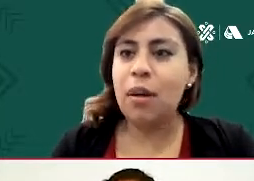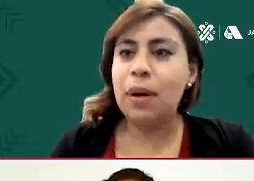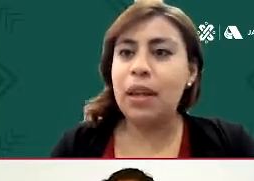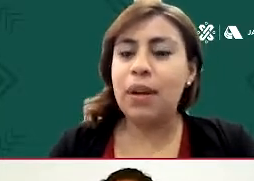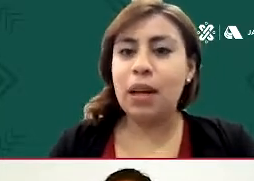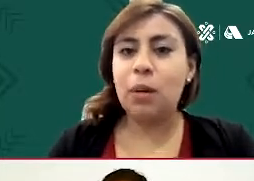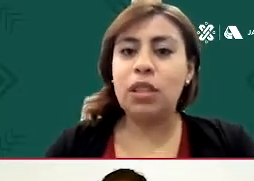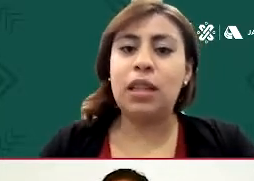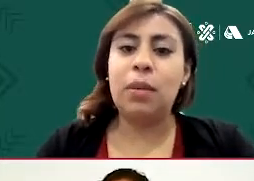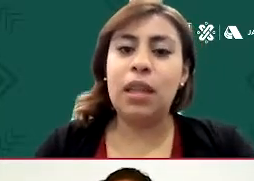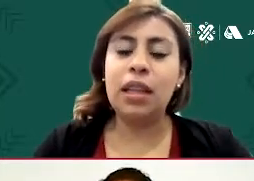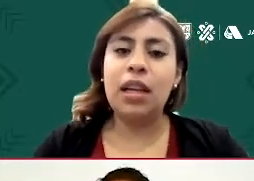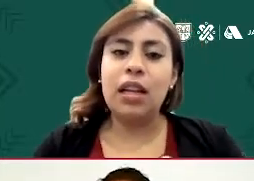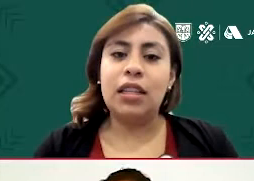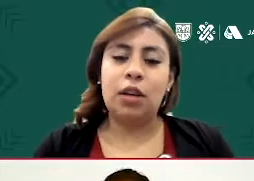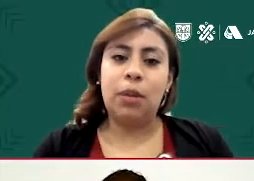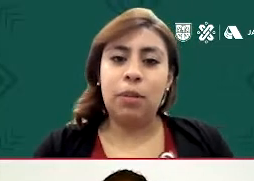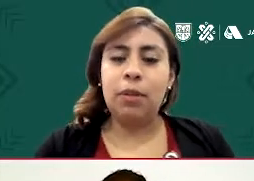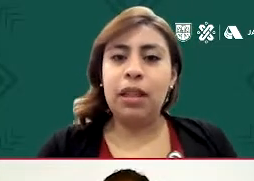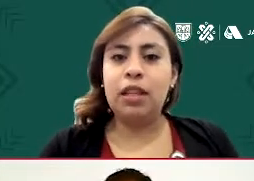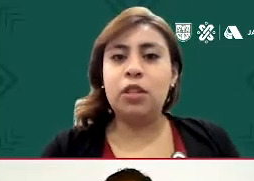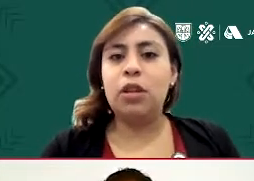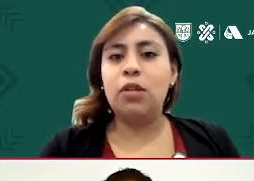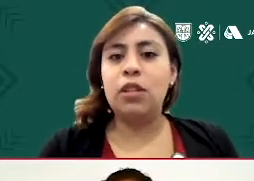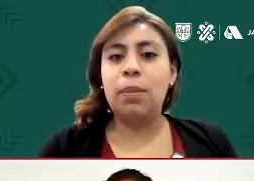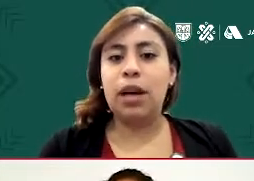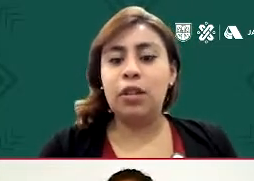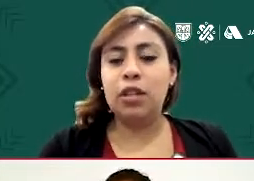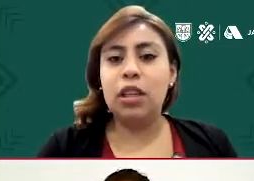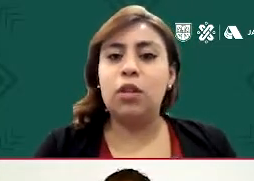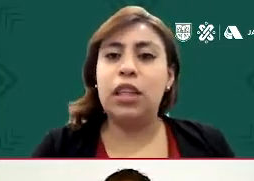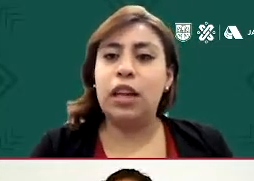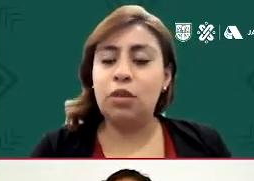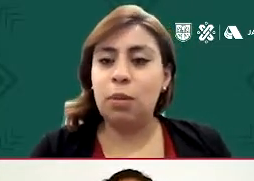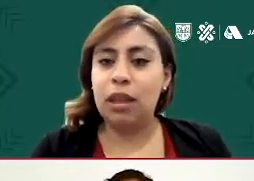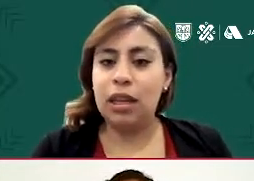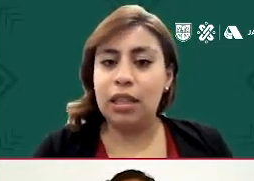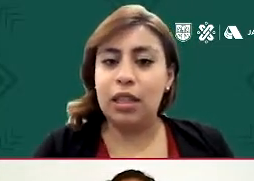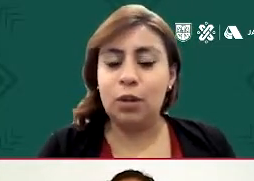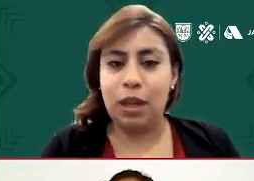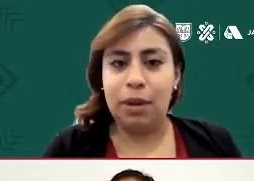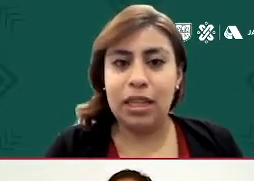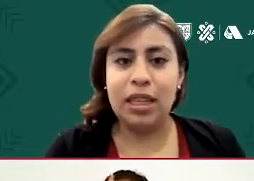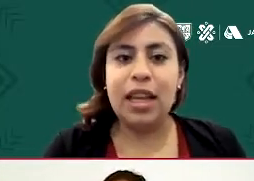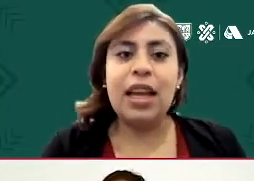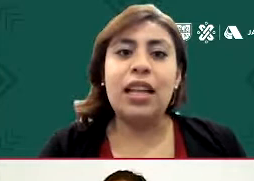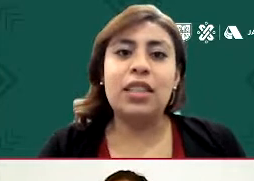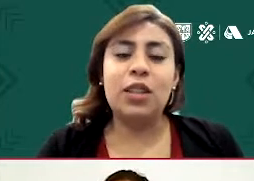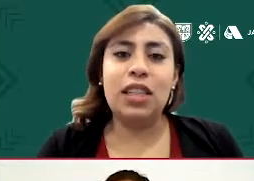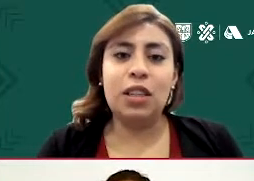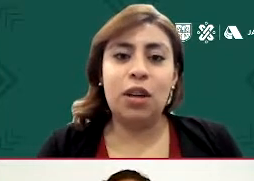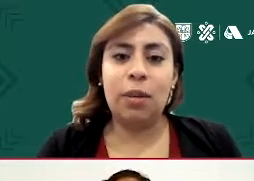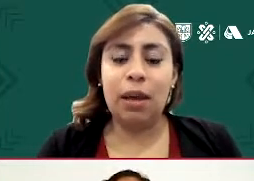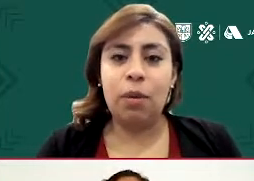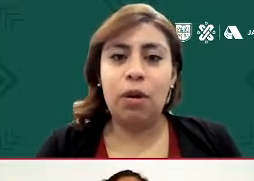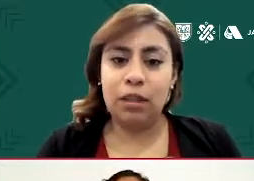servicio. Para llevar a cabo nuestra actividad, les recomendamos mantener sus micrófonos apagados y considerar su ambiente al encender sus cámaras. La